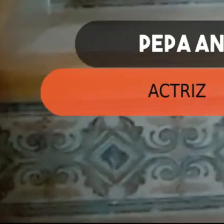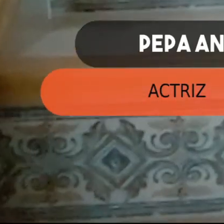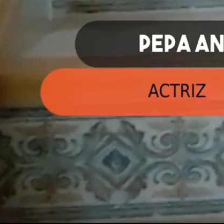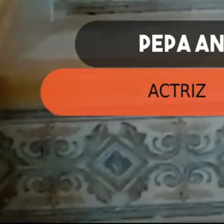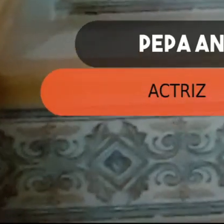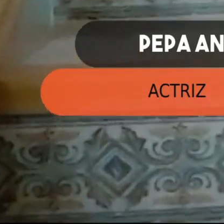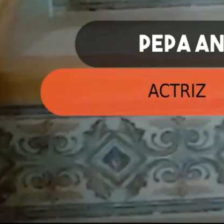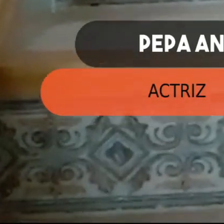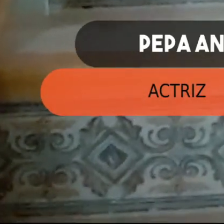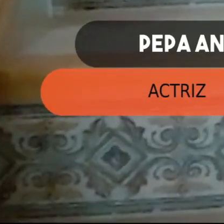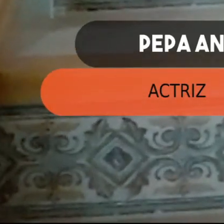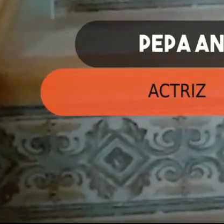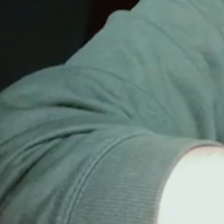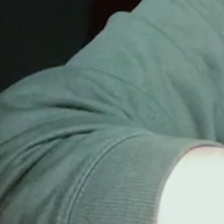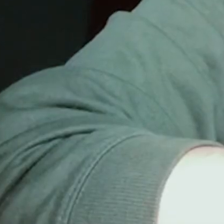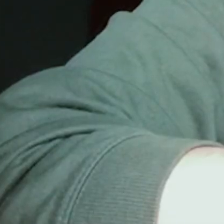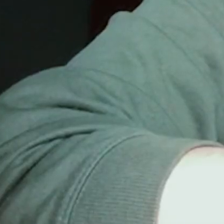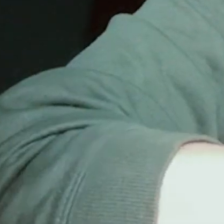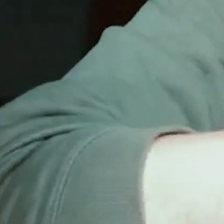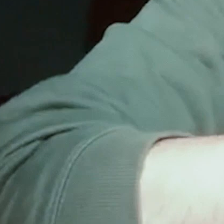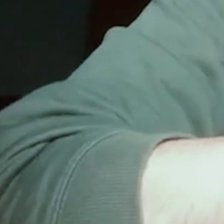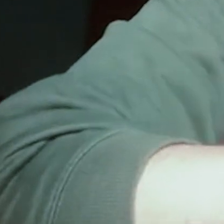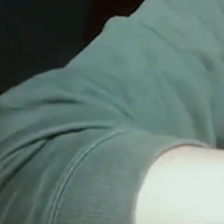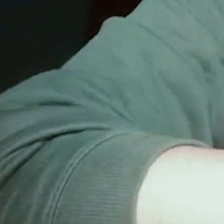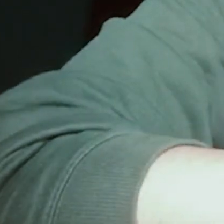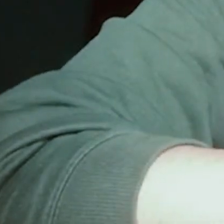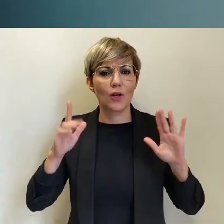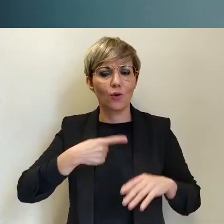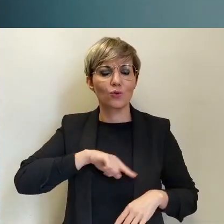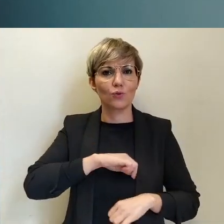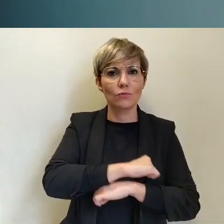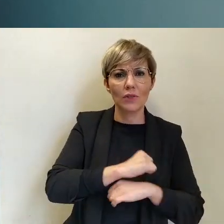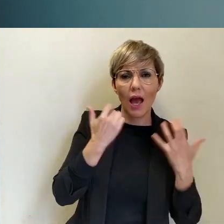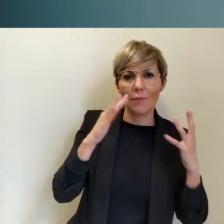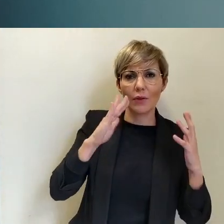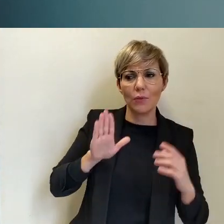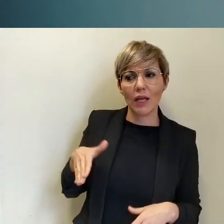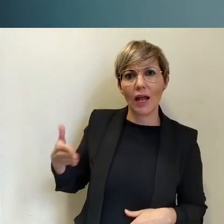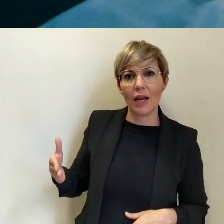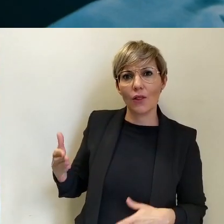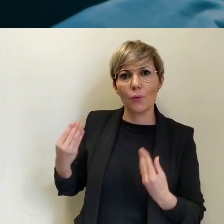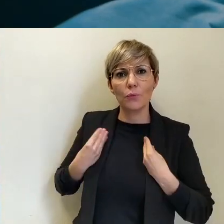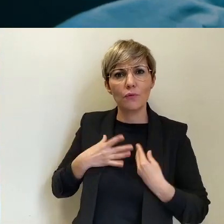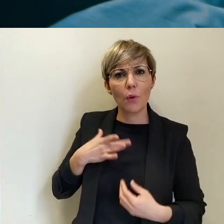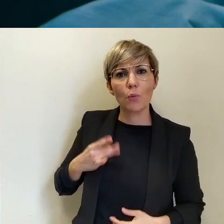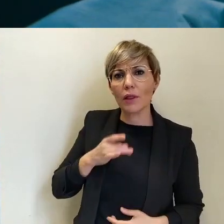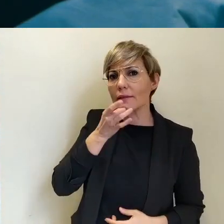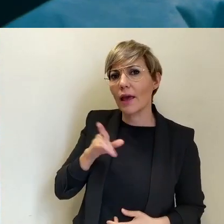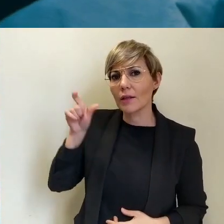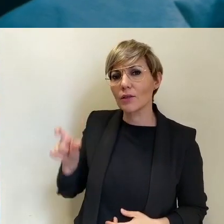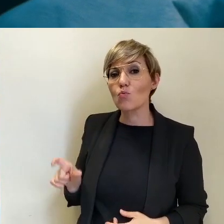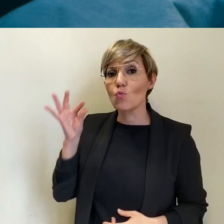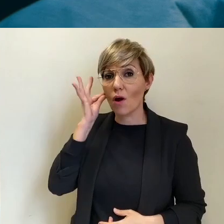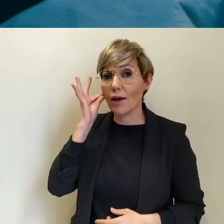la oyes, llama. Si la oyes, llama. Pero mientras aplaudimos, una mujer muy cerca de